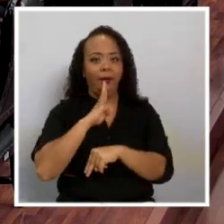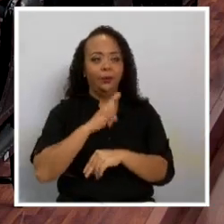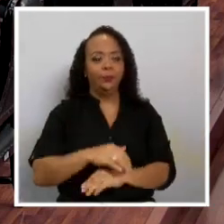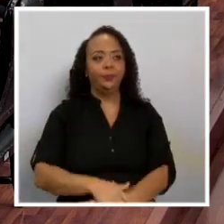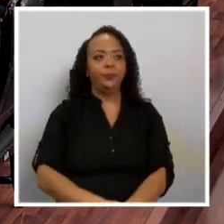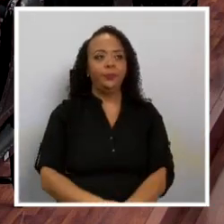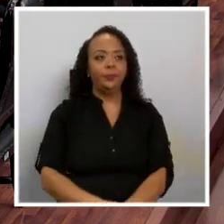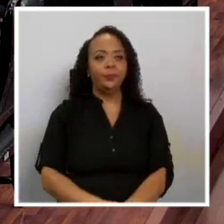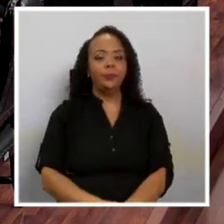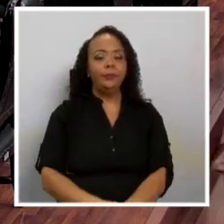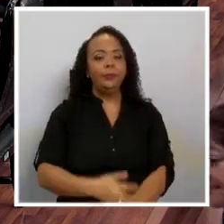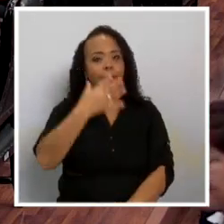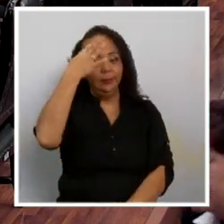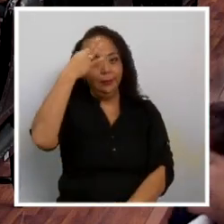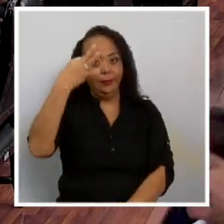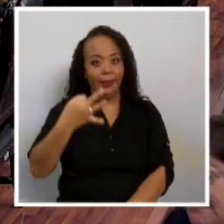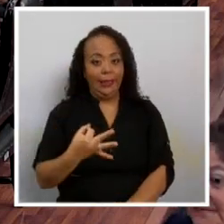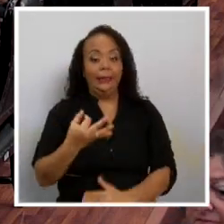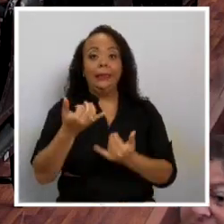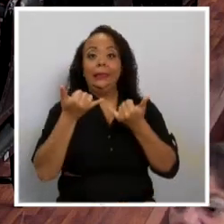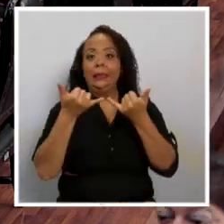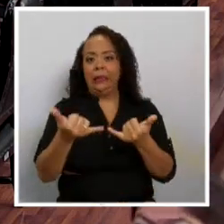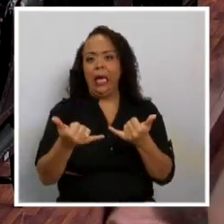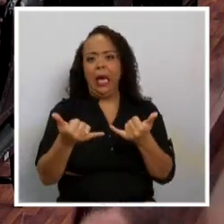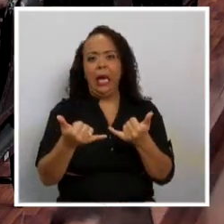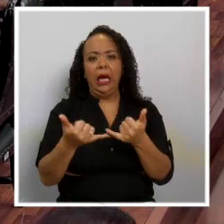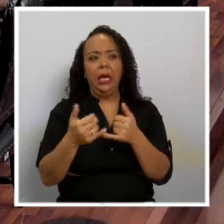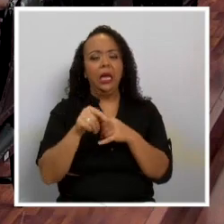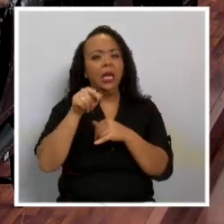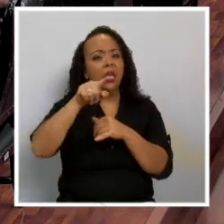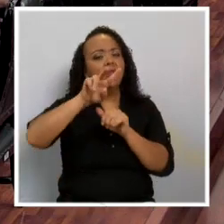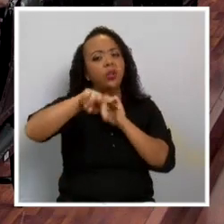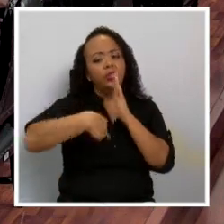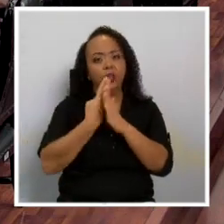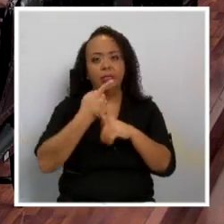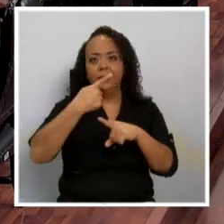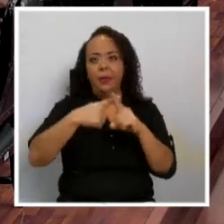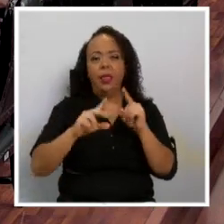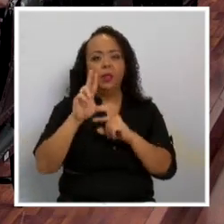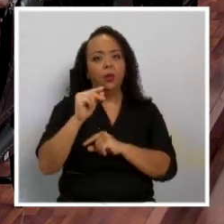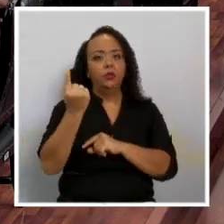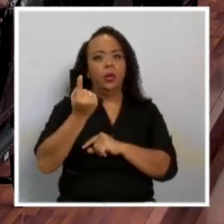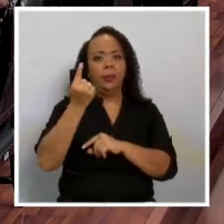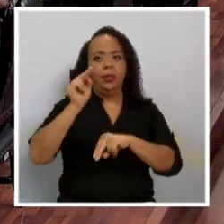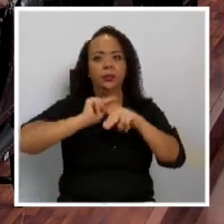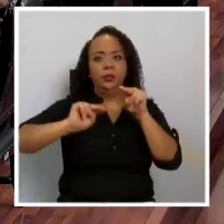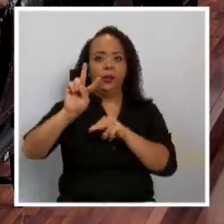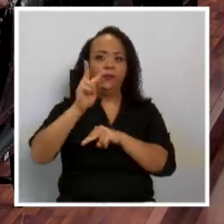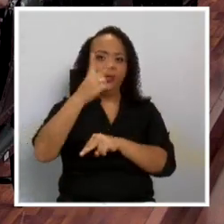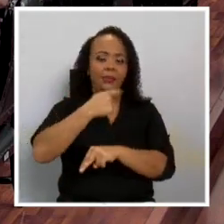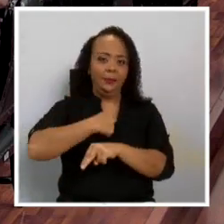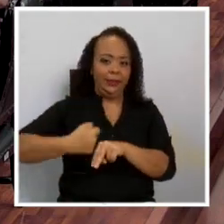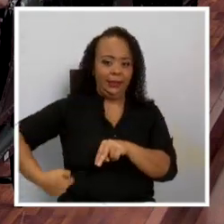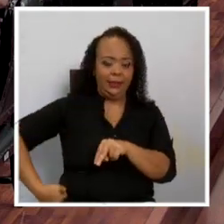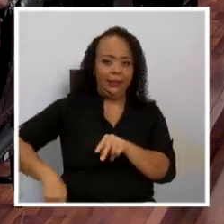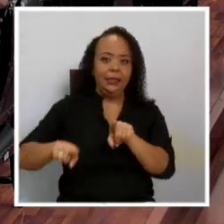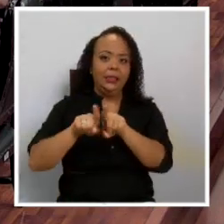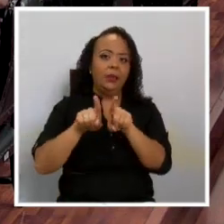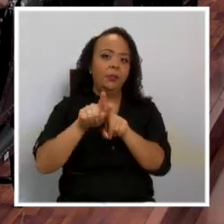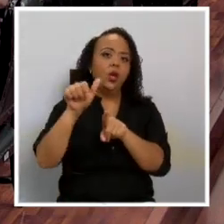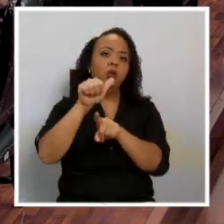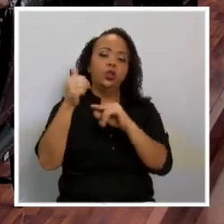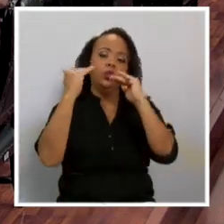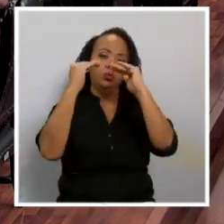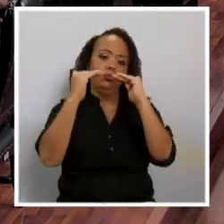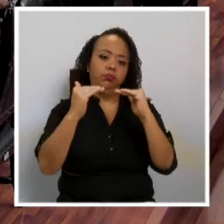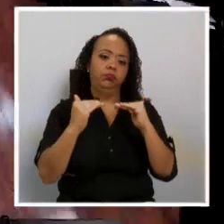está especulando es que ya prácticamente en esas 2 horas y media no solo se negoció la vicepresidencia, sino todos los puestos